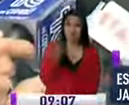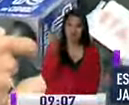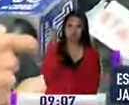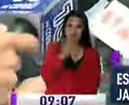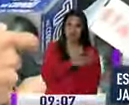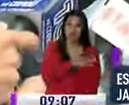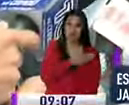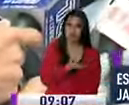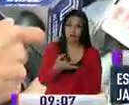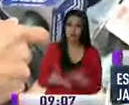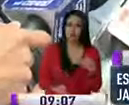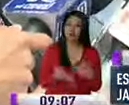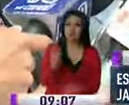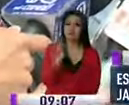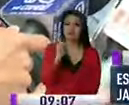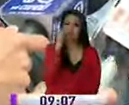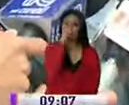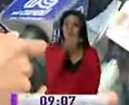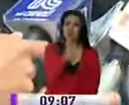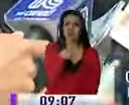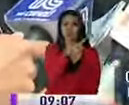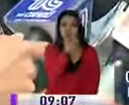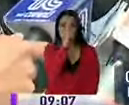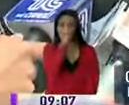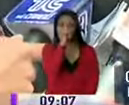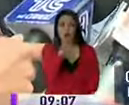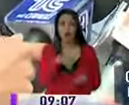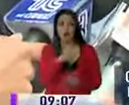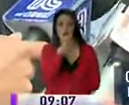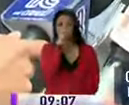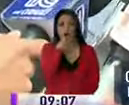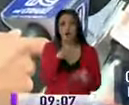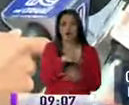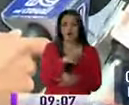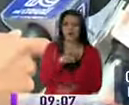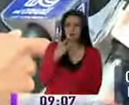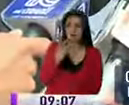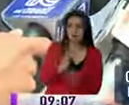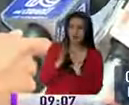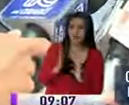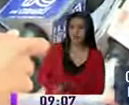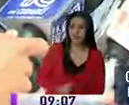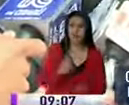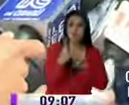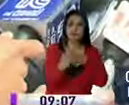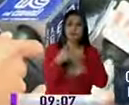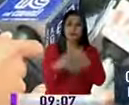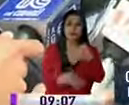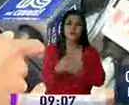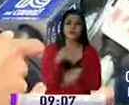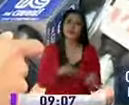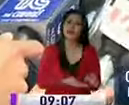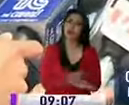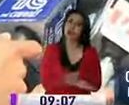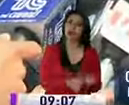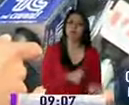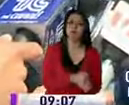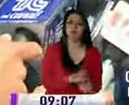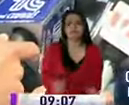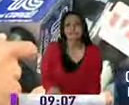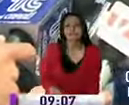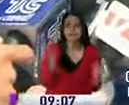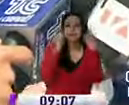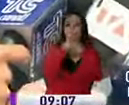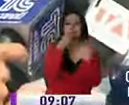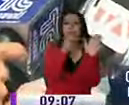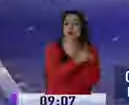ese momento era muy complicado. Nosotros veíamos cómo llegaban los funcionarios del gobierno cuando se daban las audiencias. Y en verdad era complicado, ya que incluso